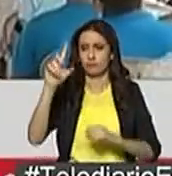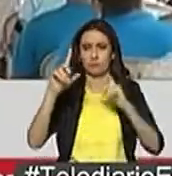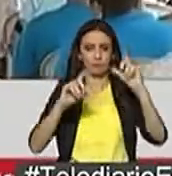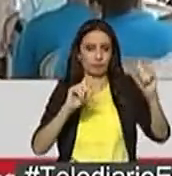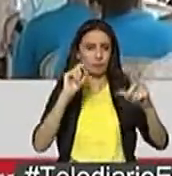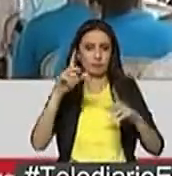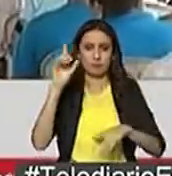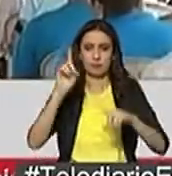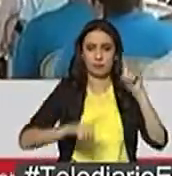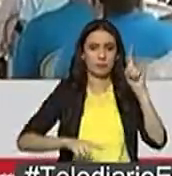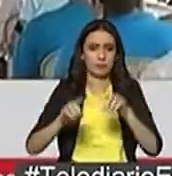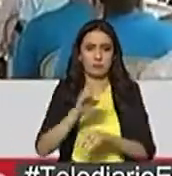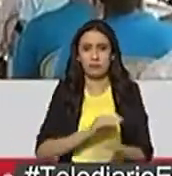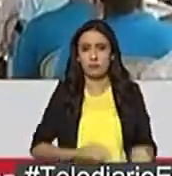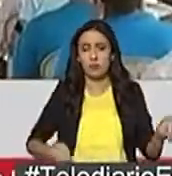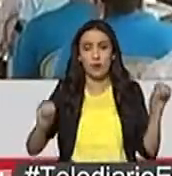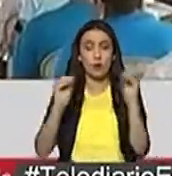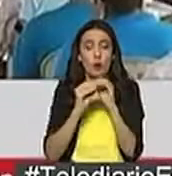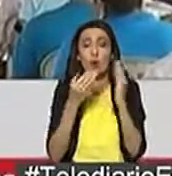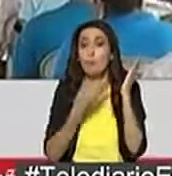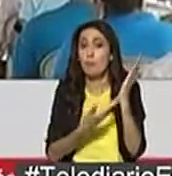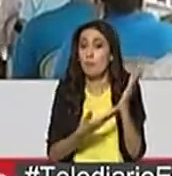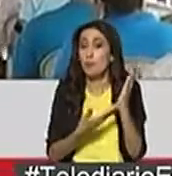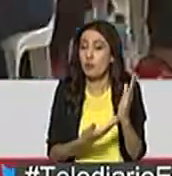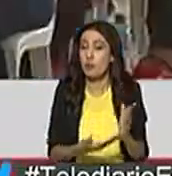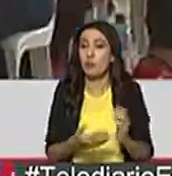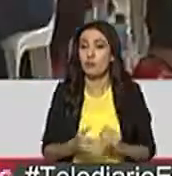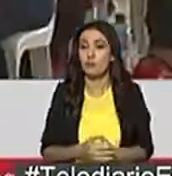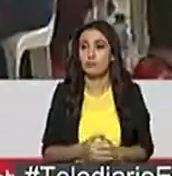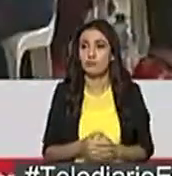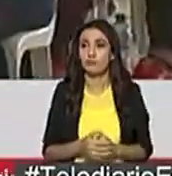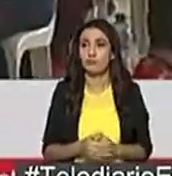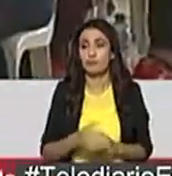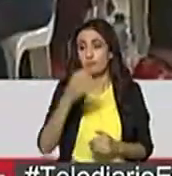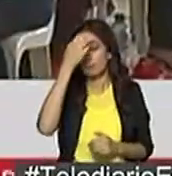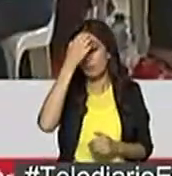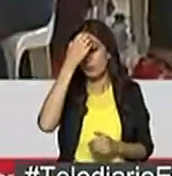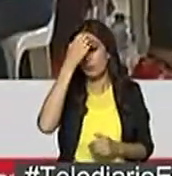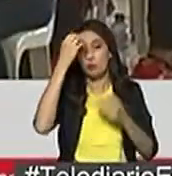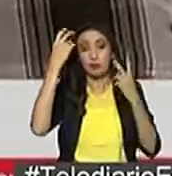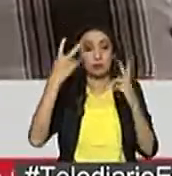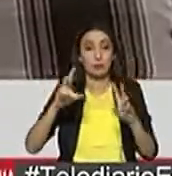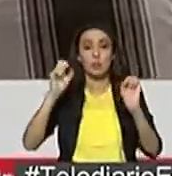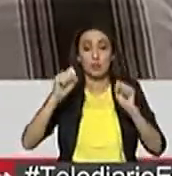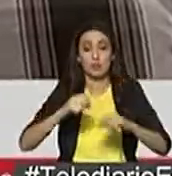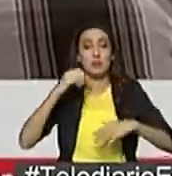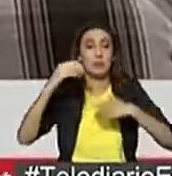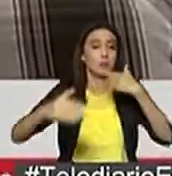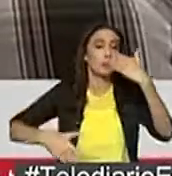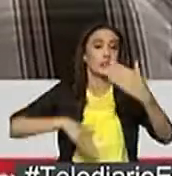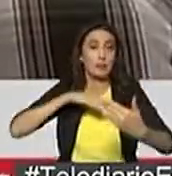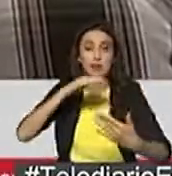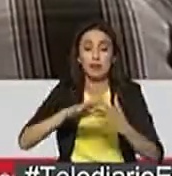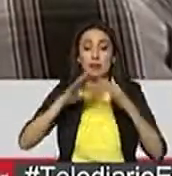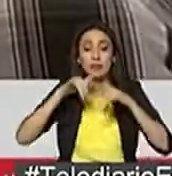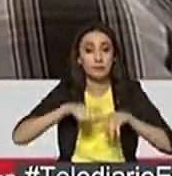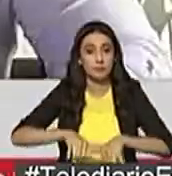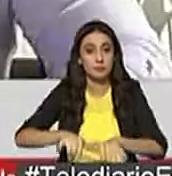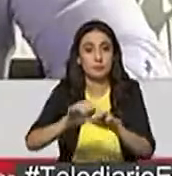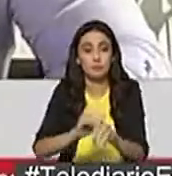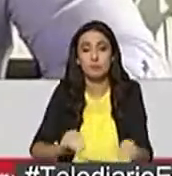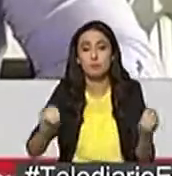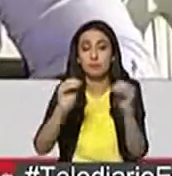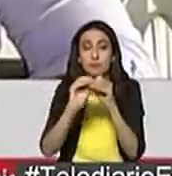la UNA, que debe de cambiar su modelo de gestión. Educación y salud también están entre las propuestas. Para